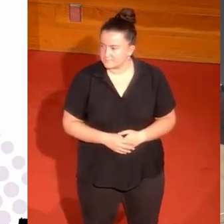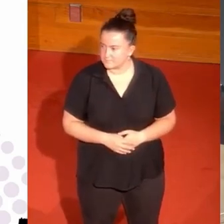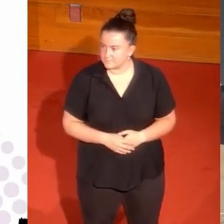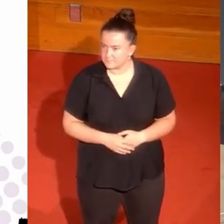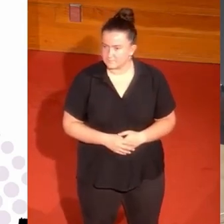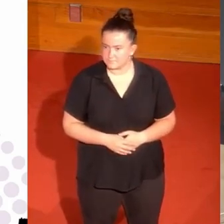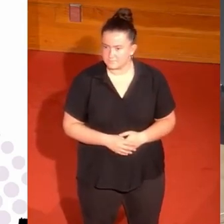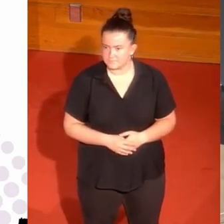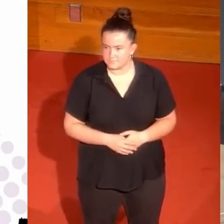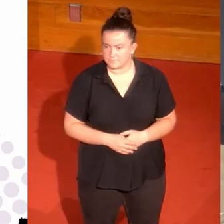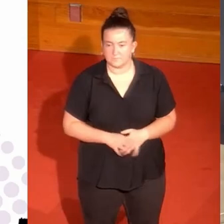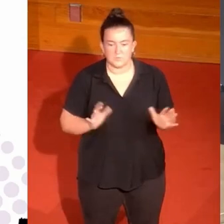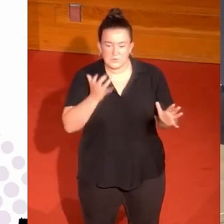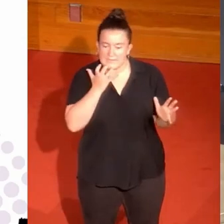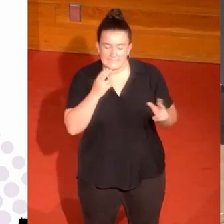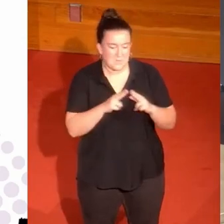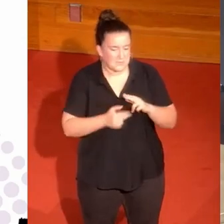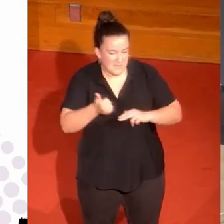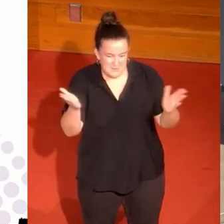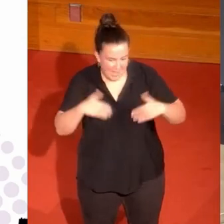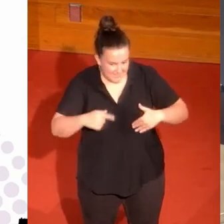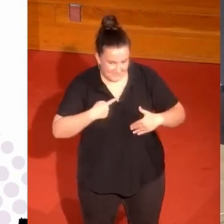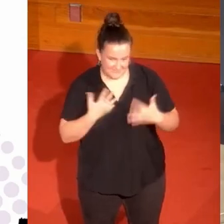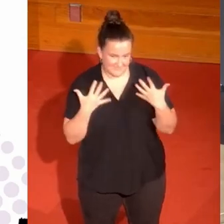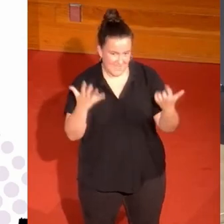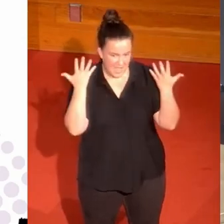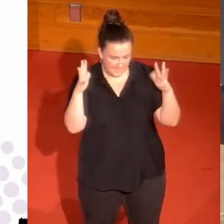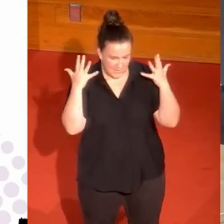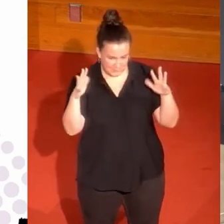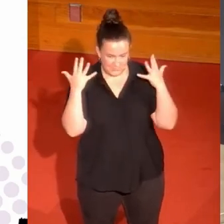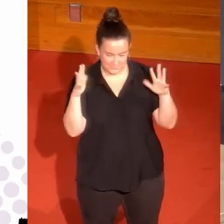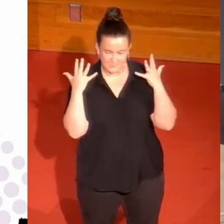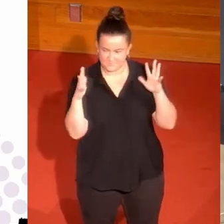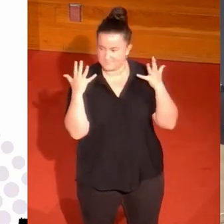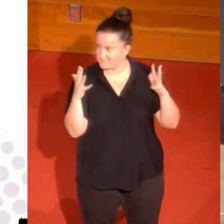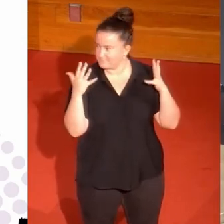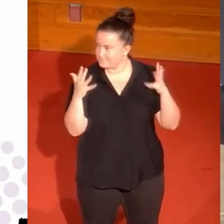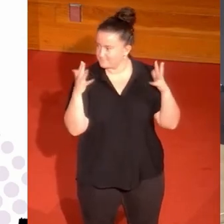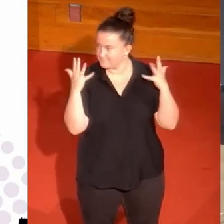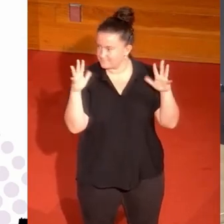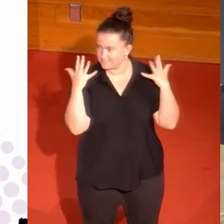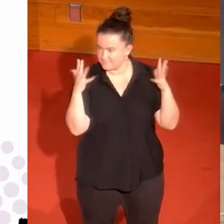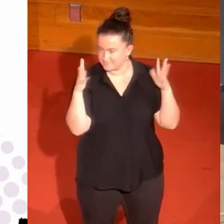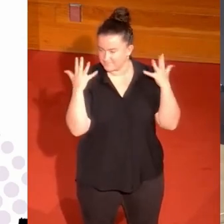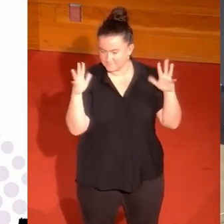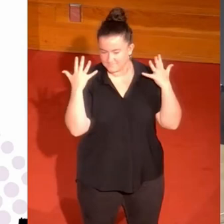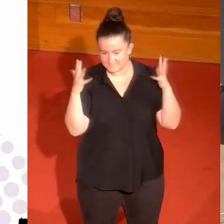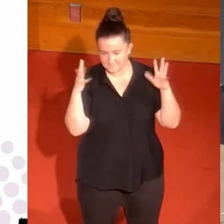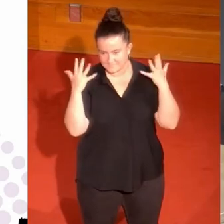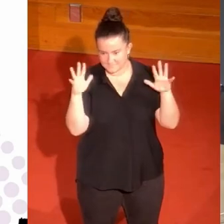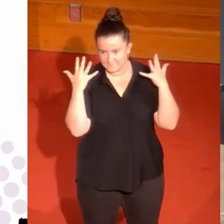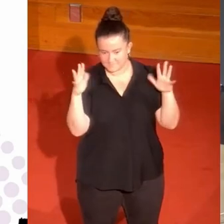pregunta Bueno pues si no hay ninguna le damos un aplauso Por favor muchas gracias y a ella también